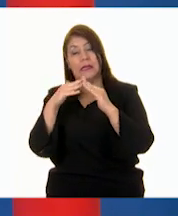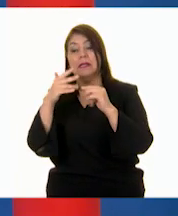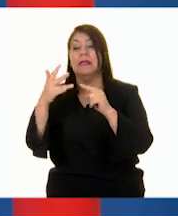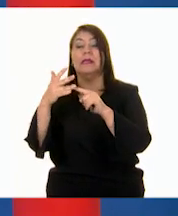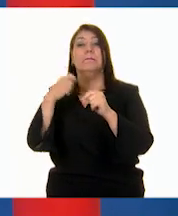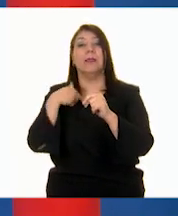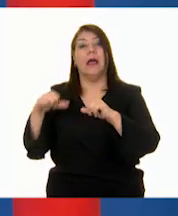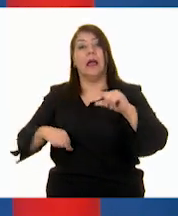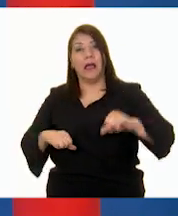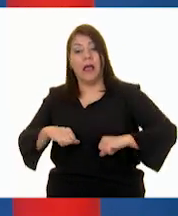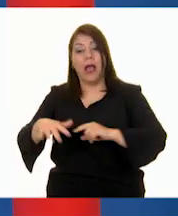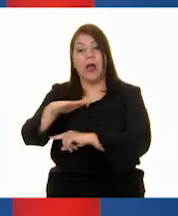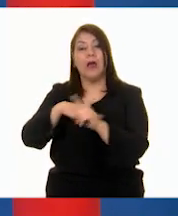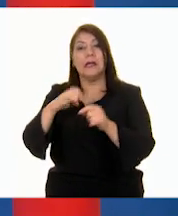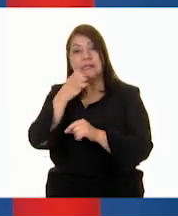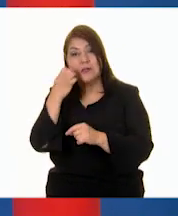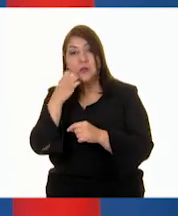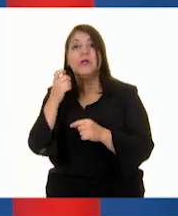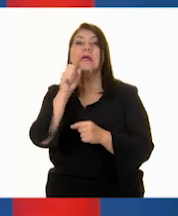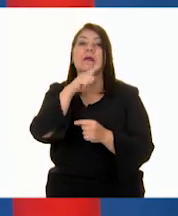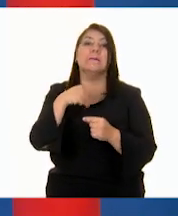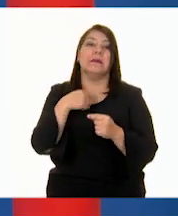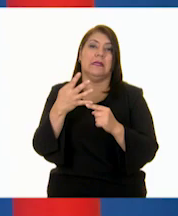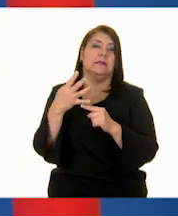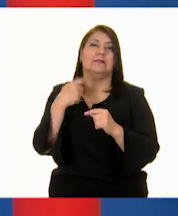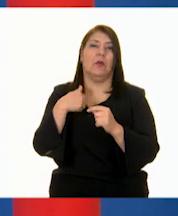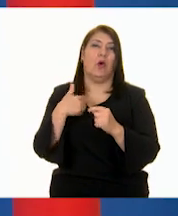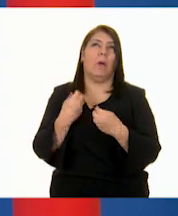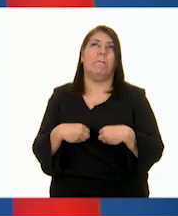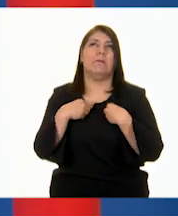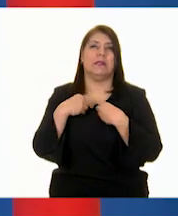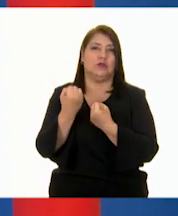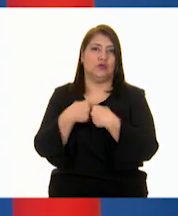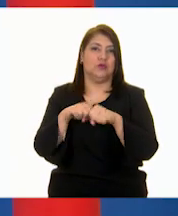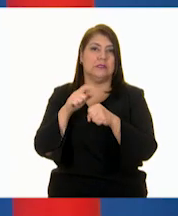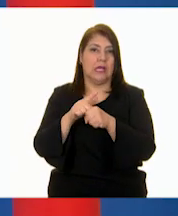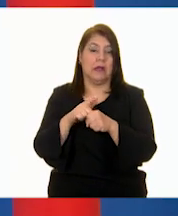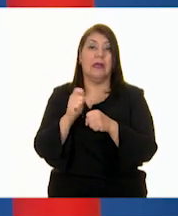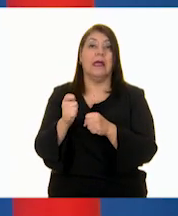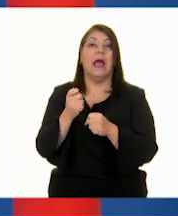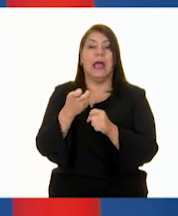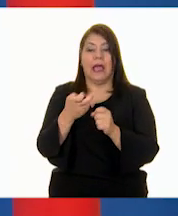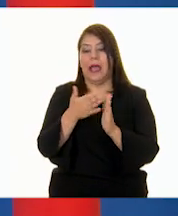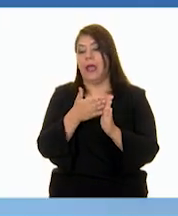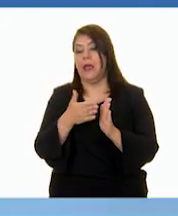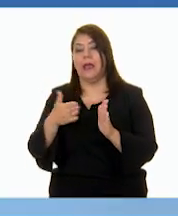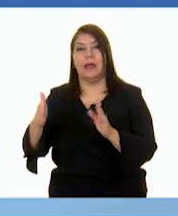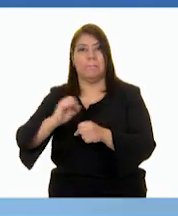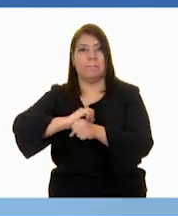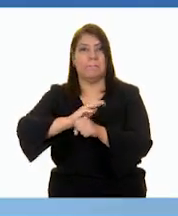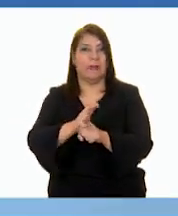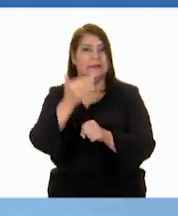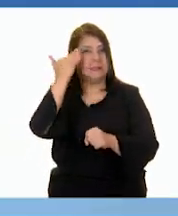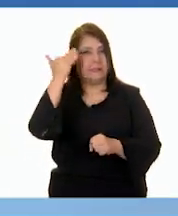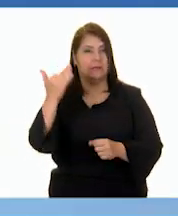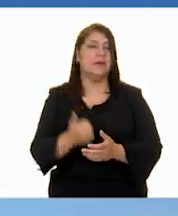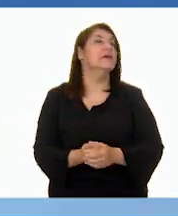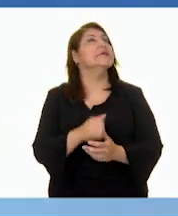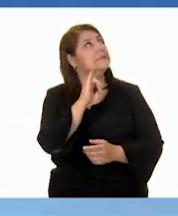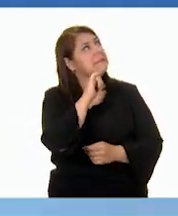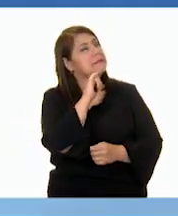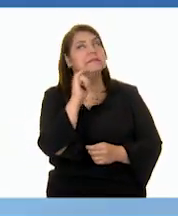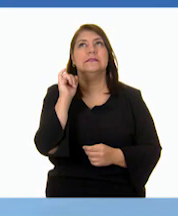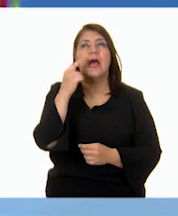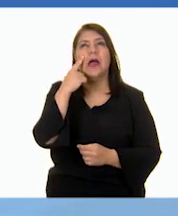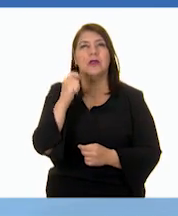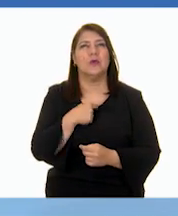4. Mi vida social. Obviamente, todo esto dentro del marco del confinamiento. Sí, maestro. Y como no queríamos hacer